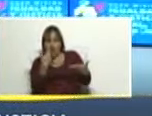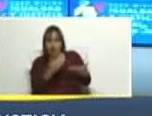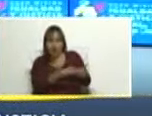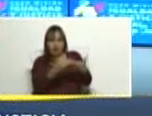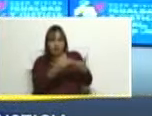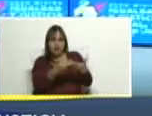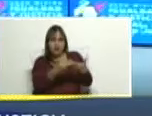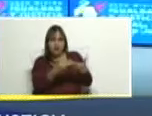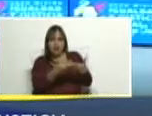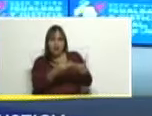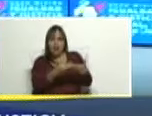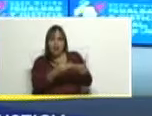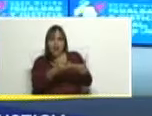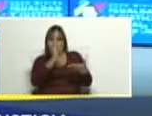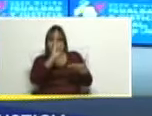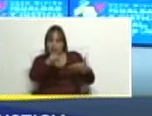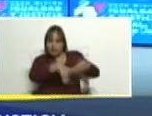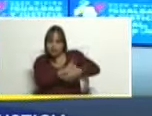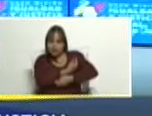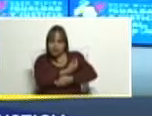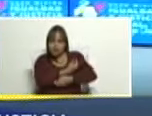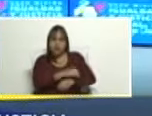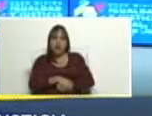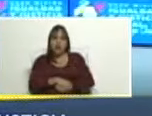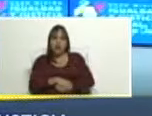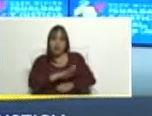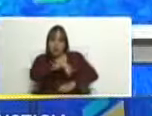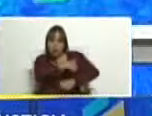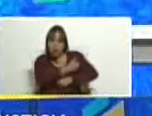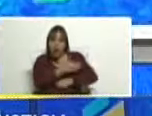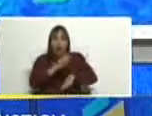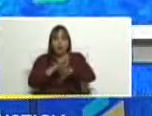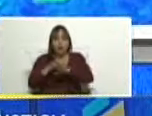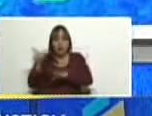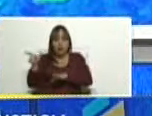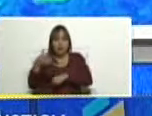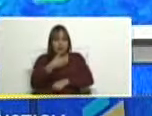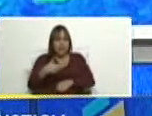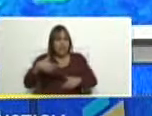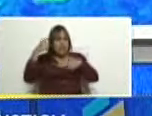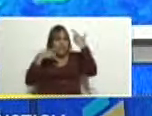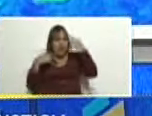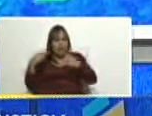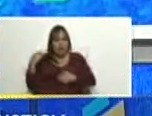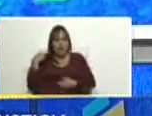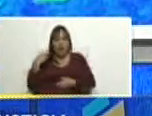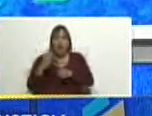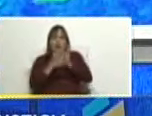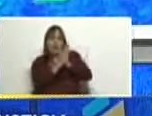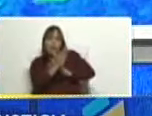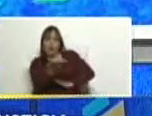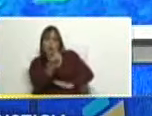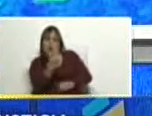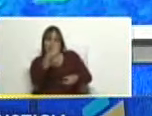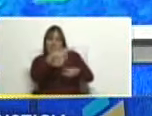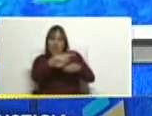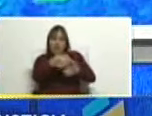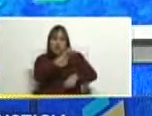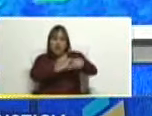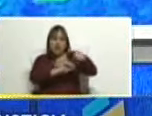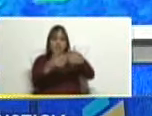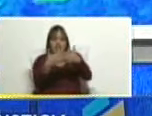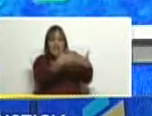aquí, porque él me había pedido unos datos para enfrentar la guerra